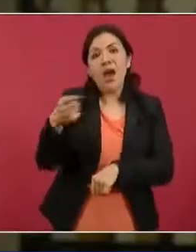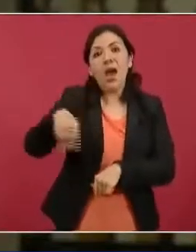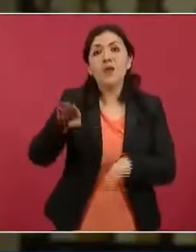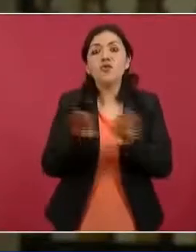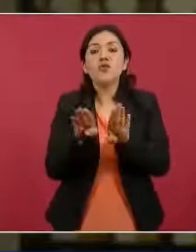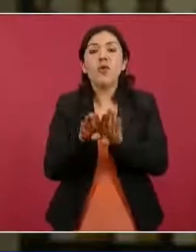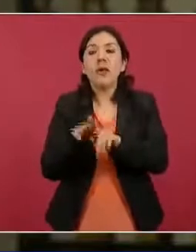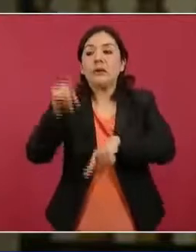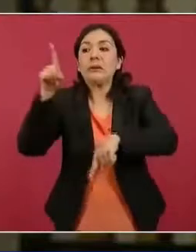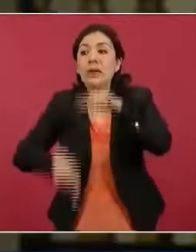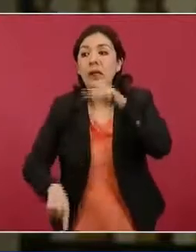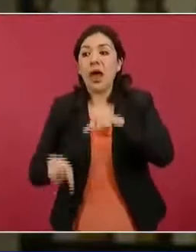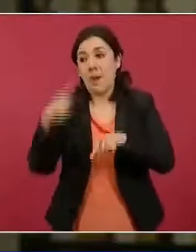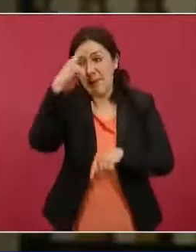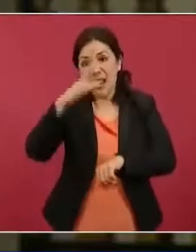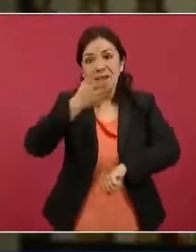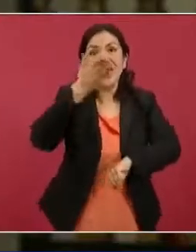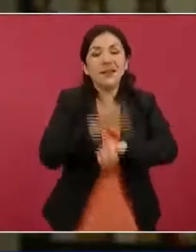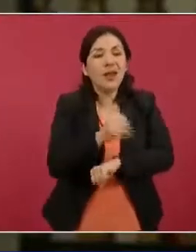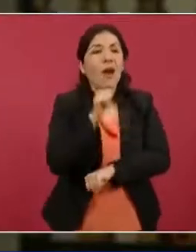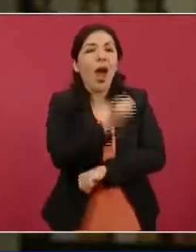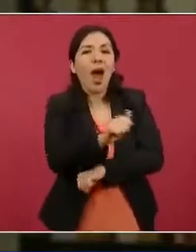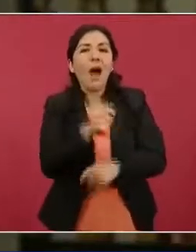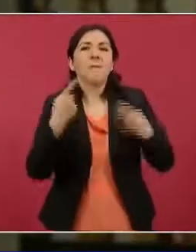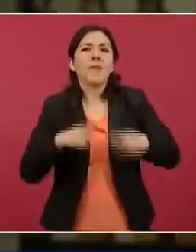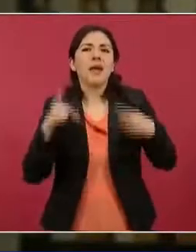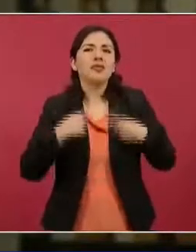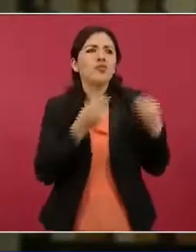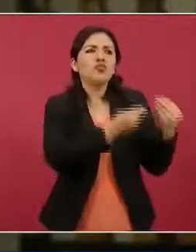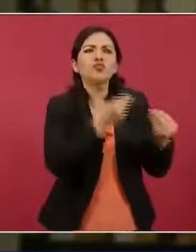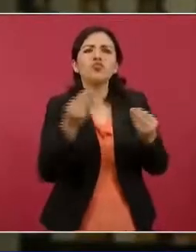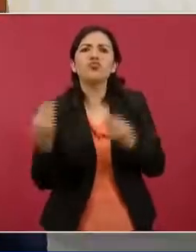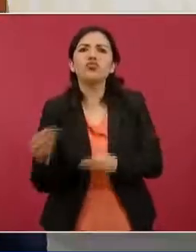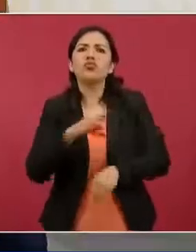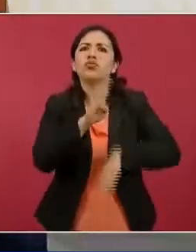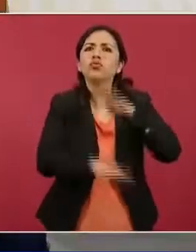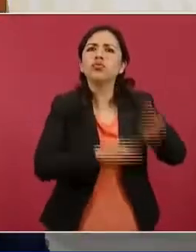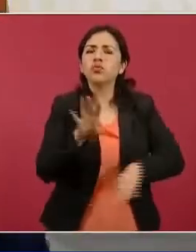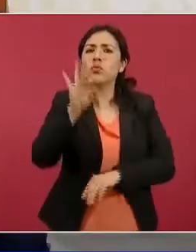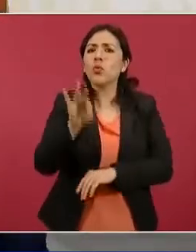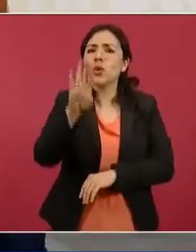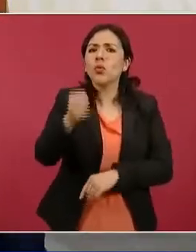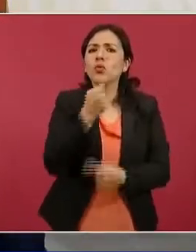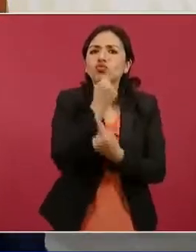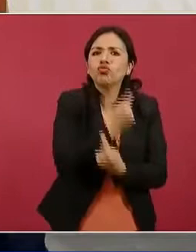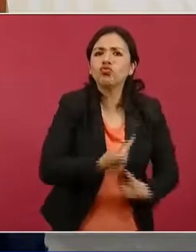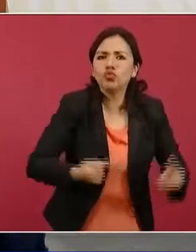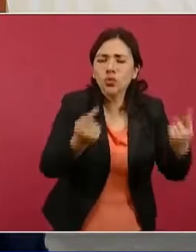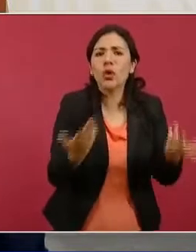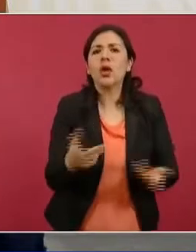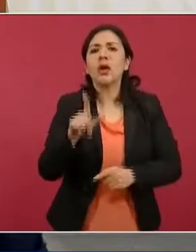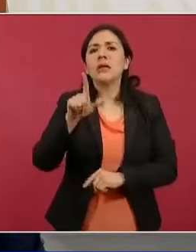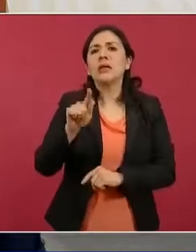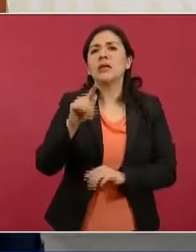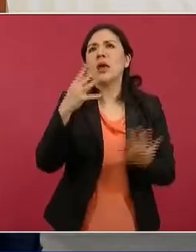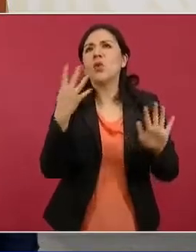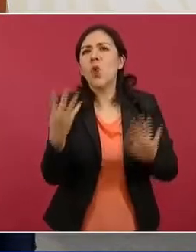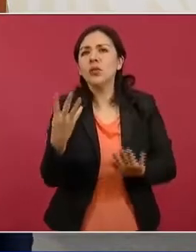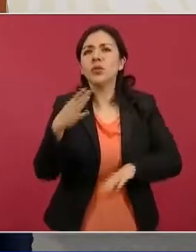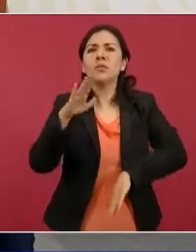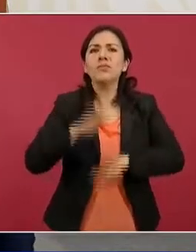hiciera justicia al respecto de el fallecimiento de 49 niños, 74 además que